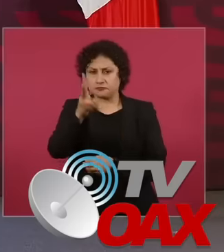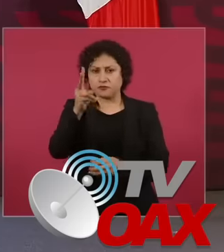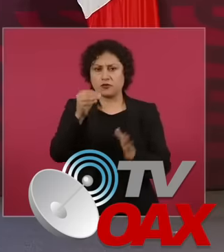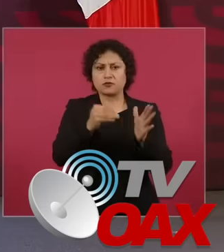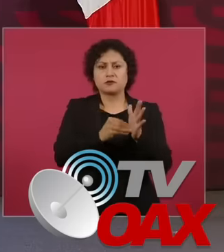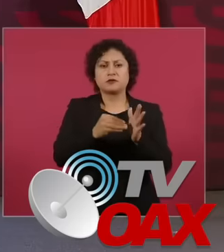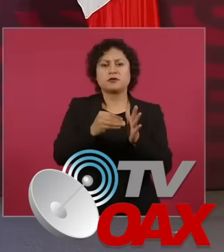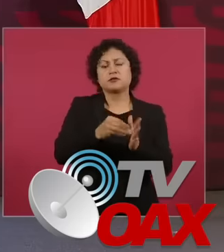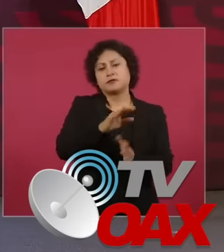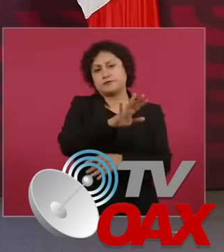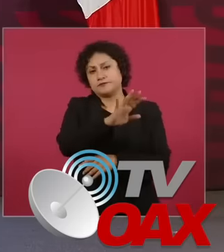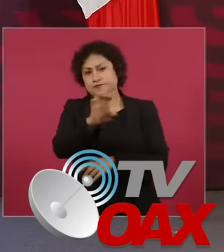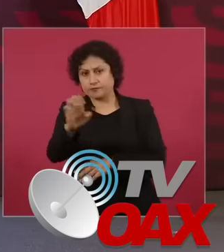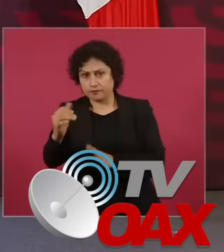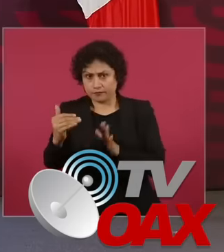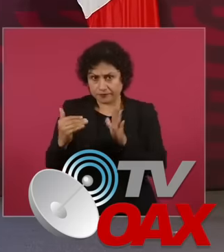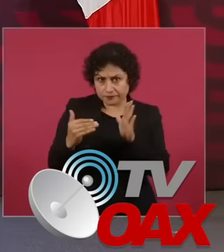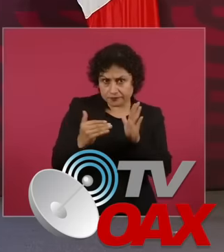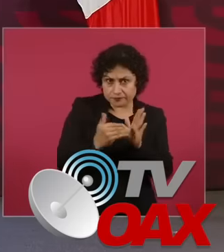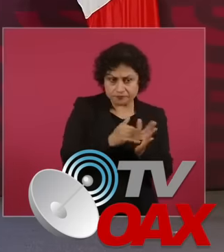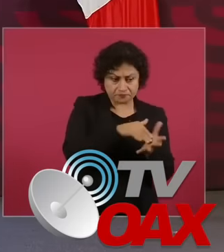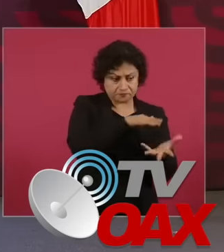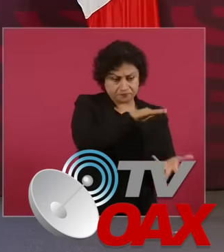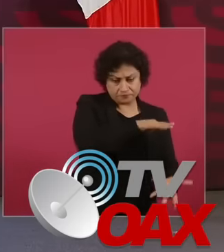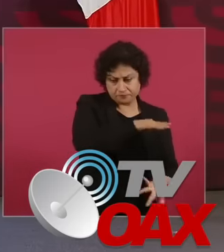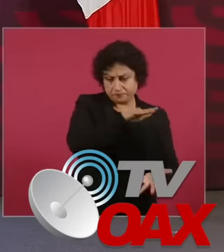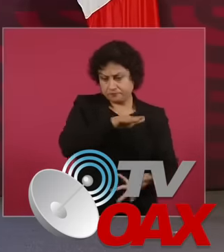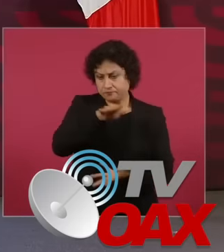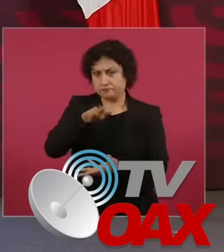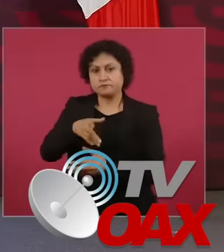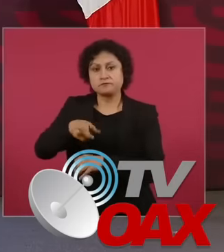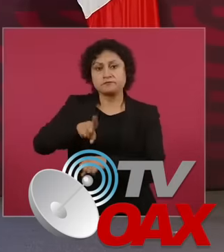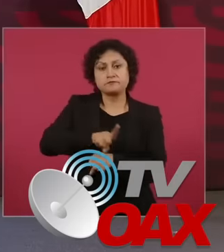2,500,000 barriles diarios de Campeche y de Tabasco,